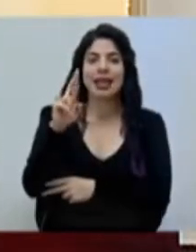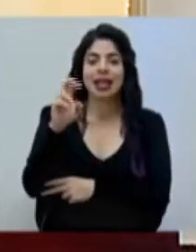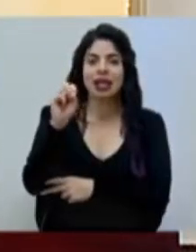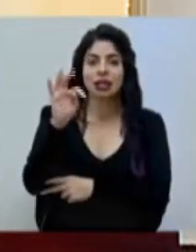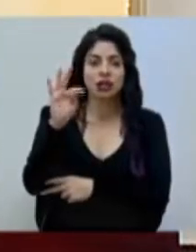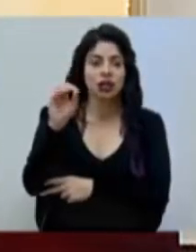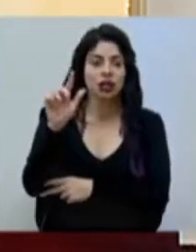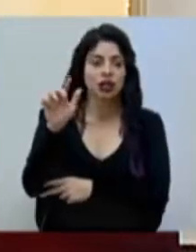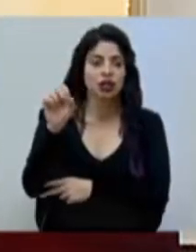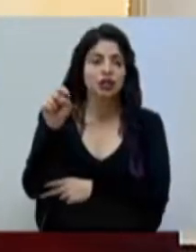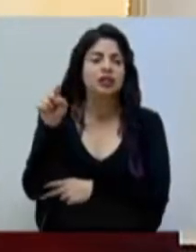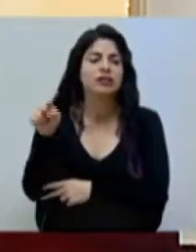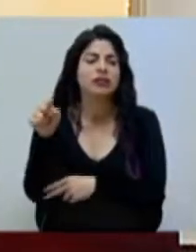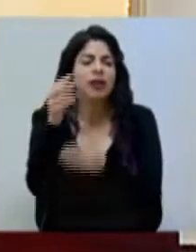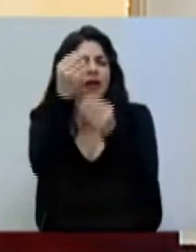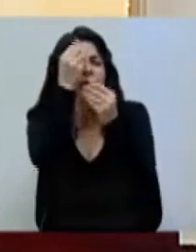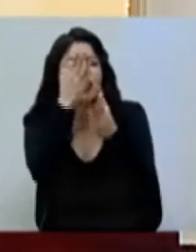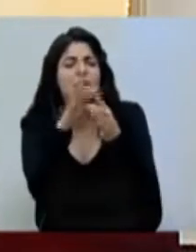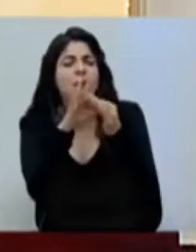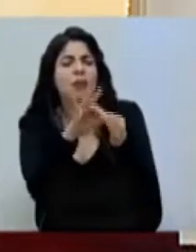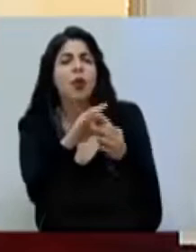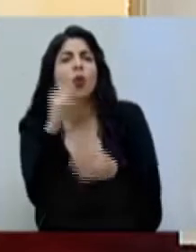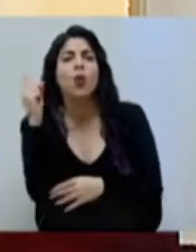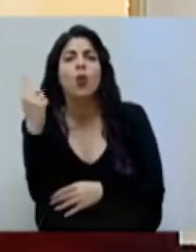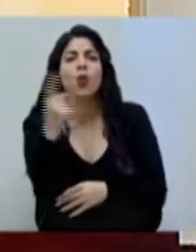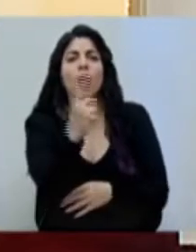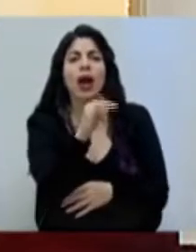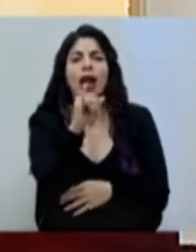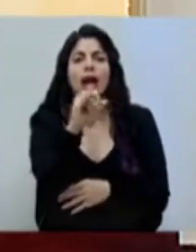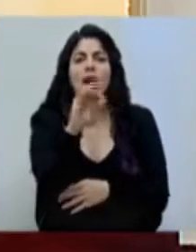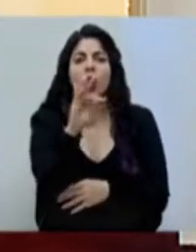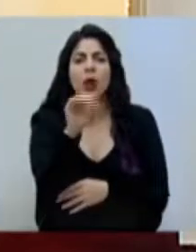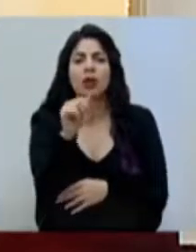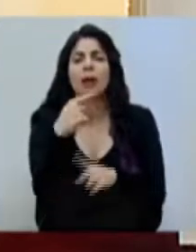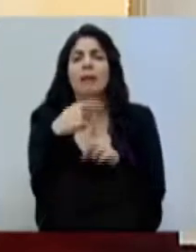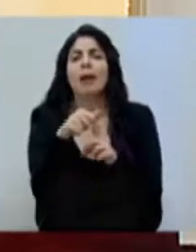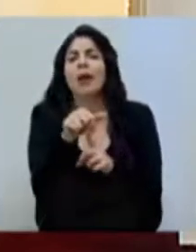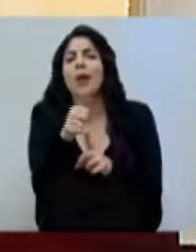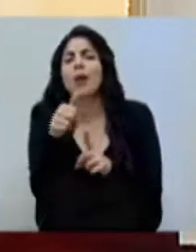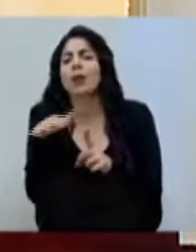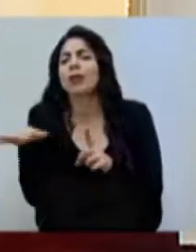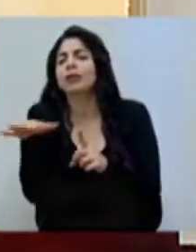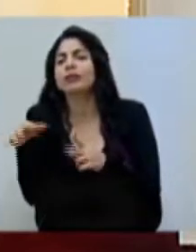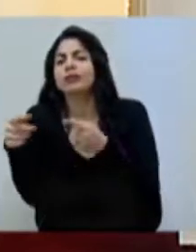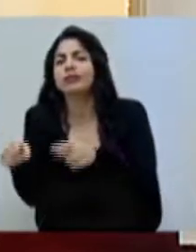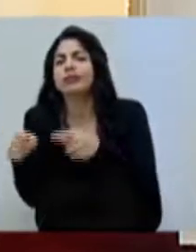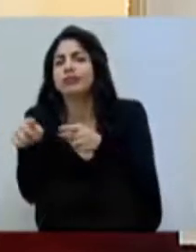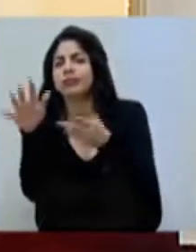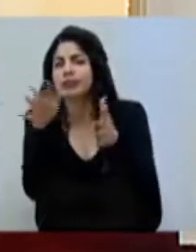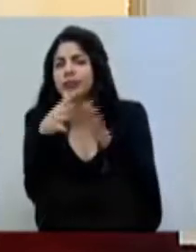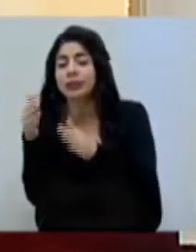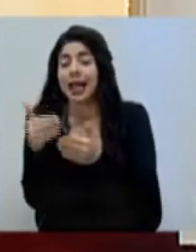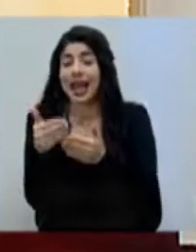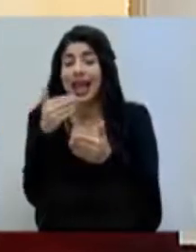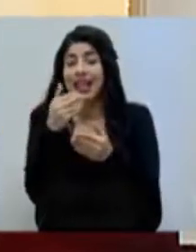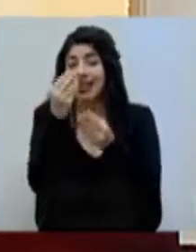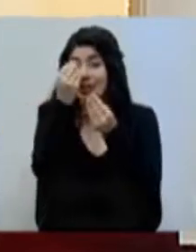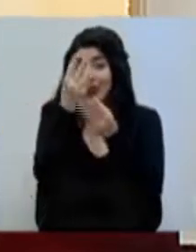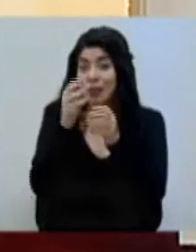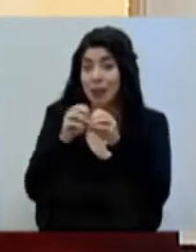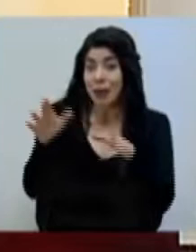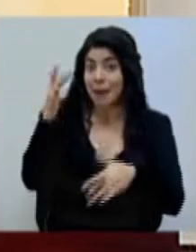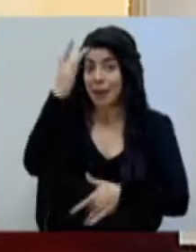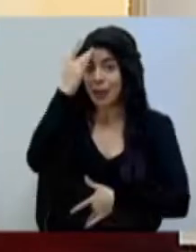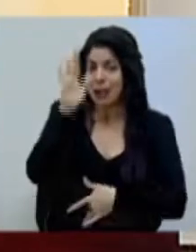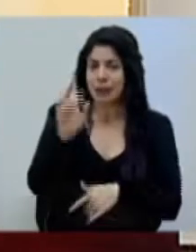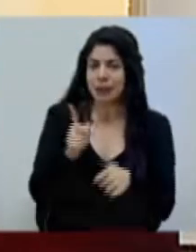un informe sobre el huracán Iota y otros fenómenos atmosféricos. Antes de pasar al reporte epidemiológico, le recordamos